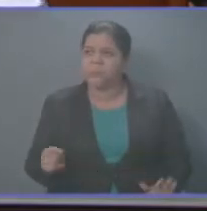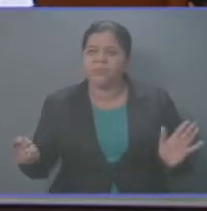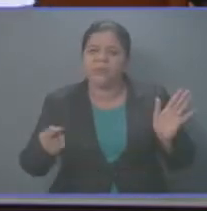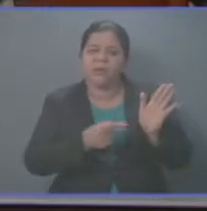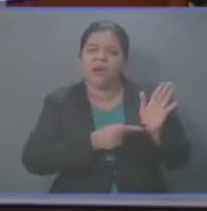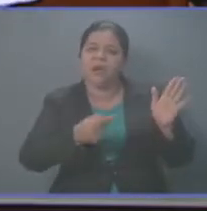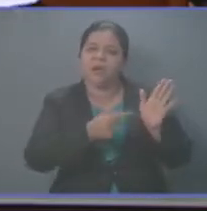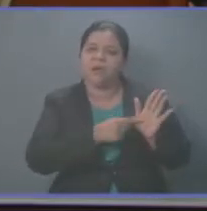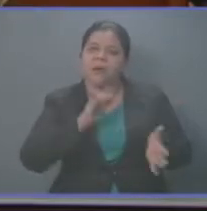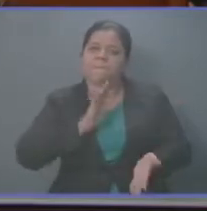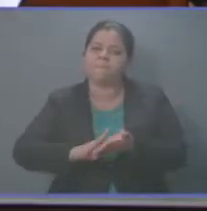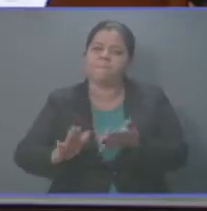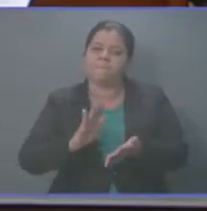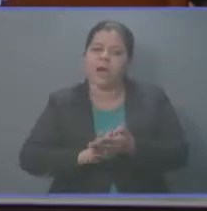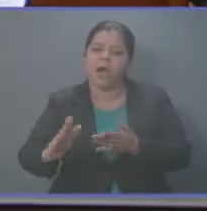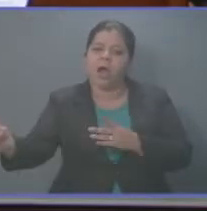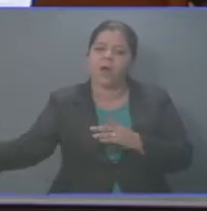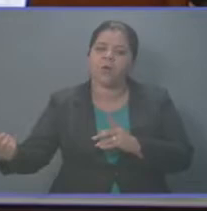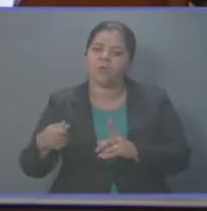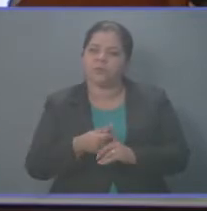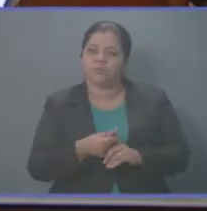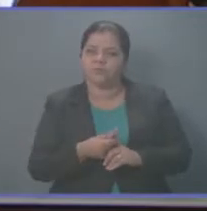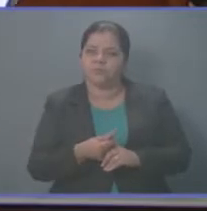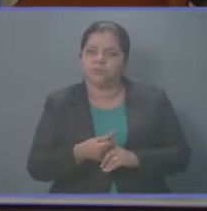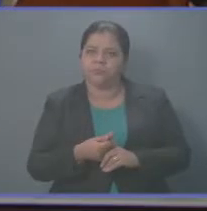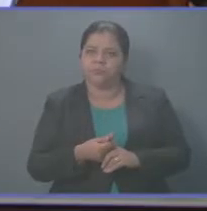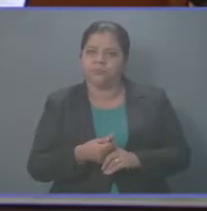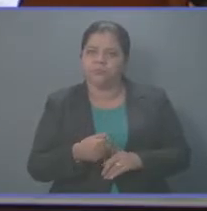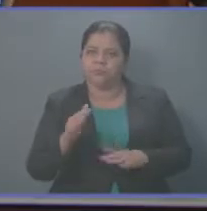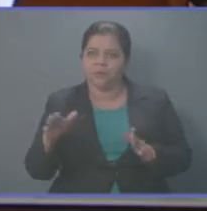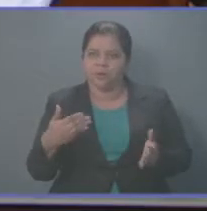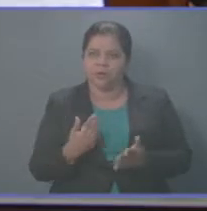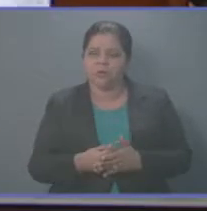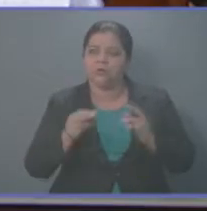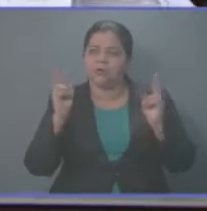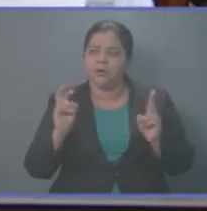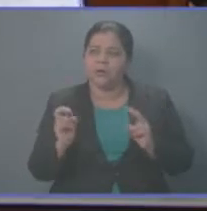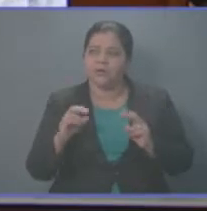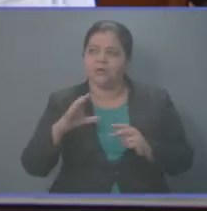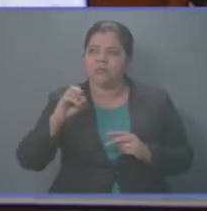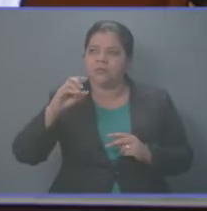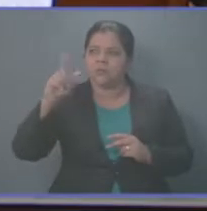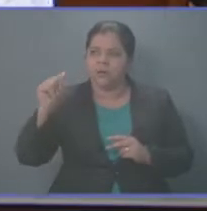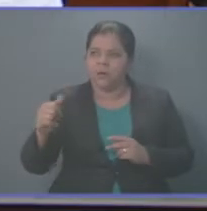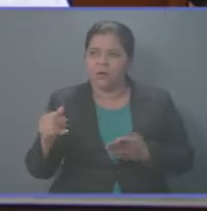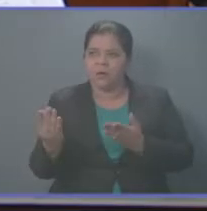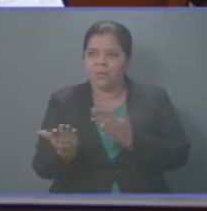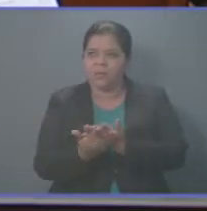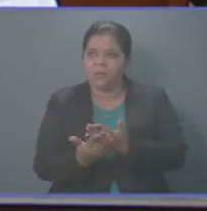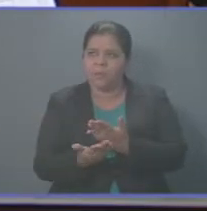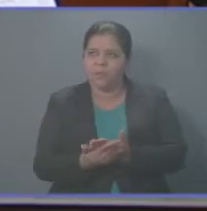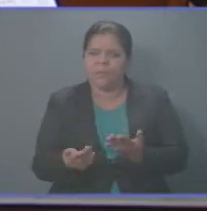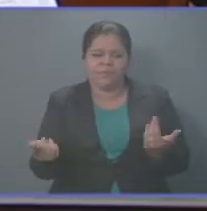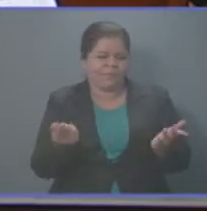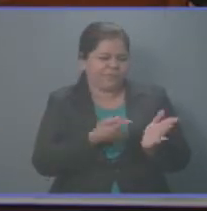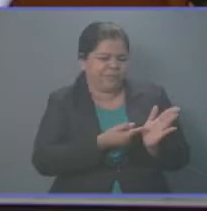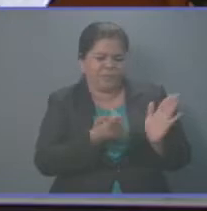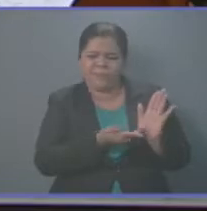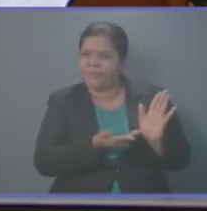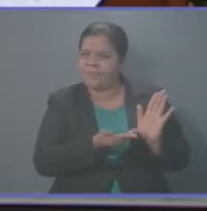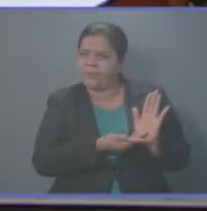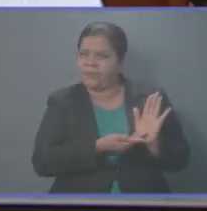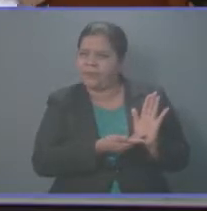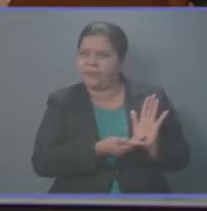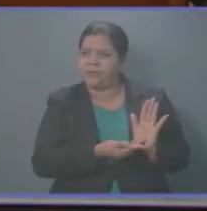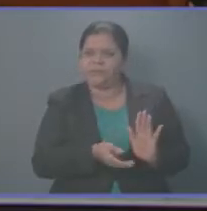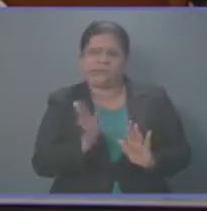está el pago que les han hecho en los que se llaman las colitas del presupuesto. Aquí está el pago. Y que por